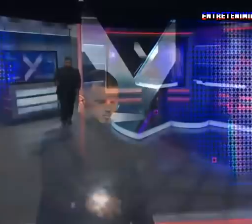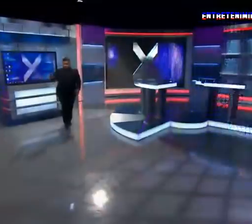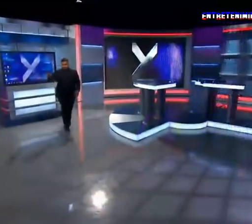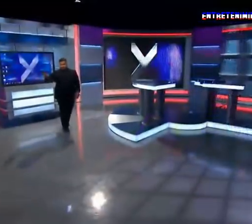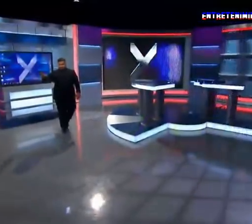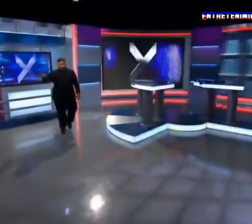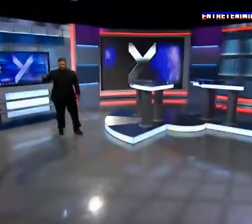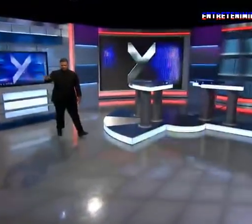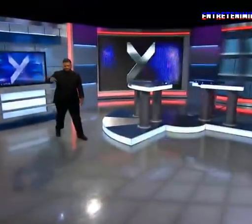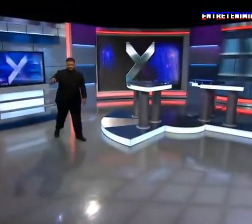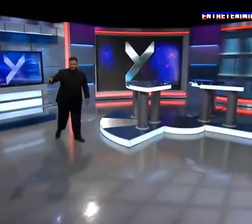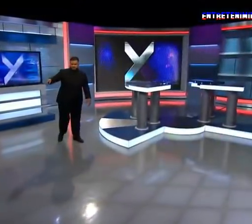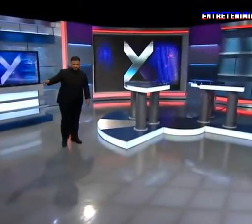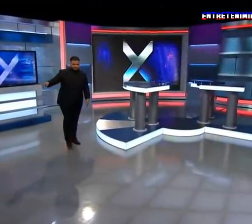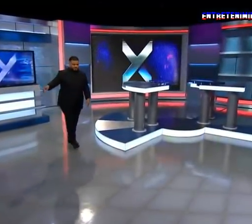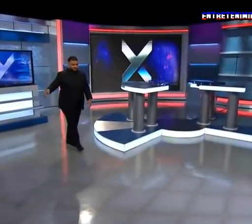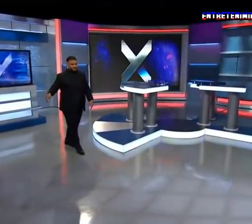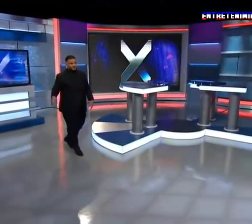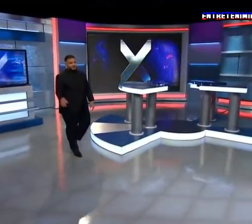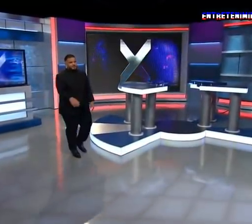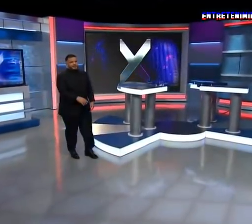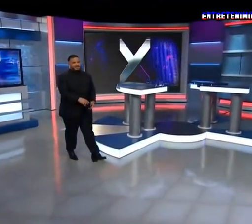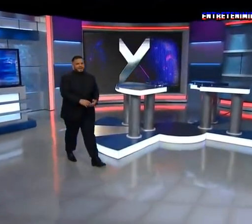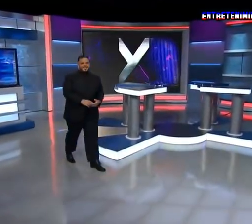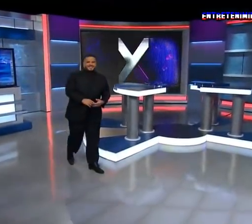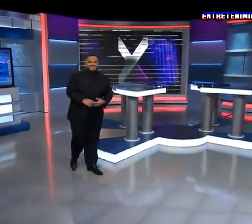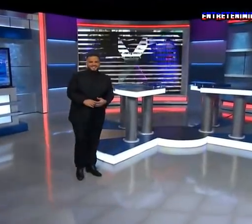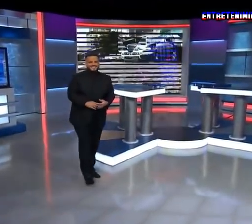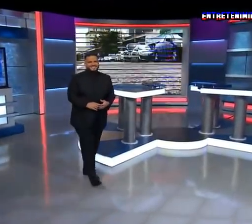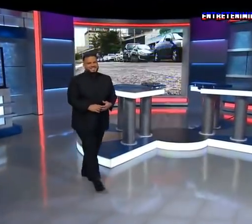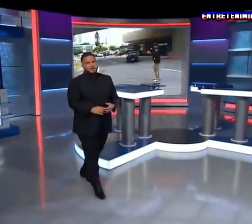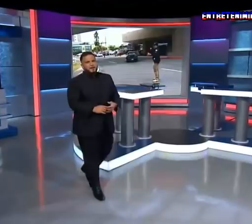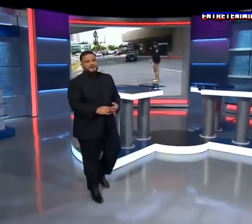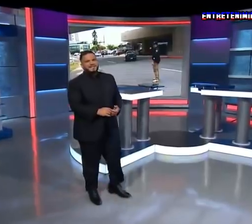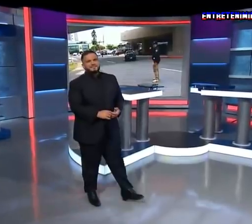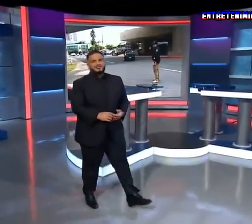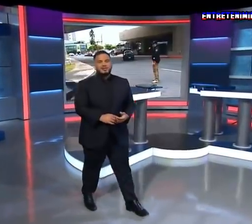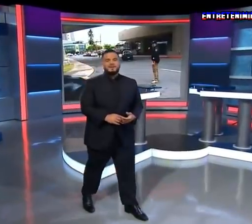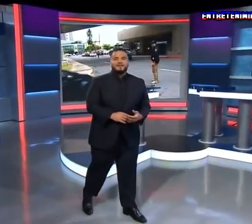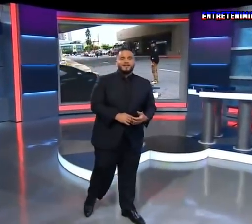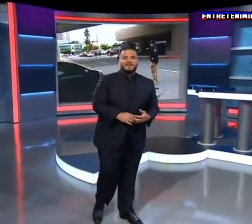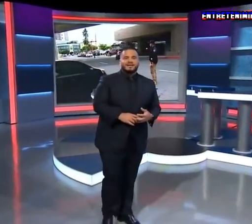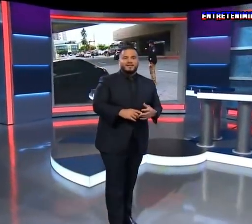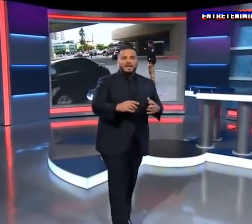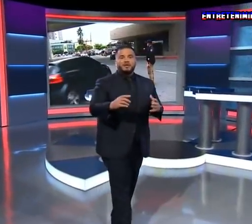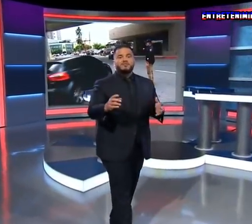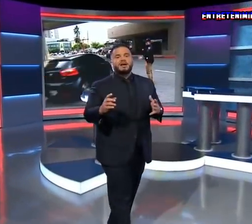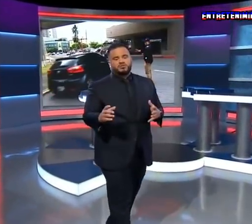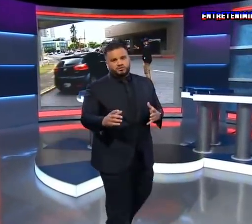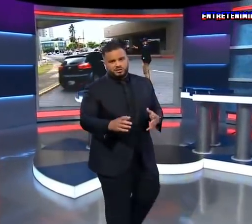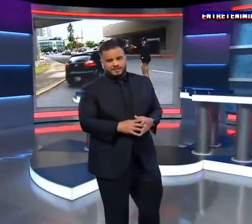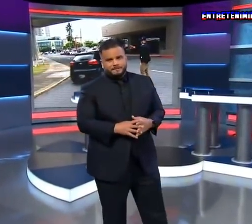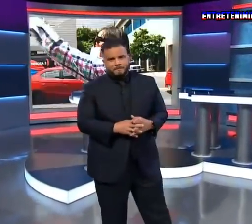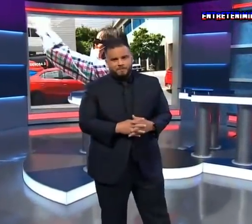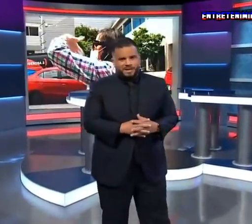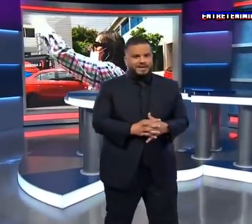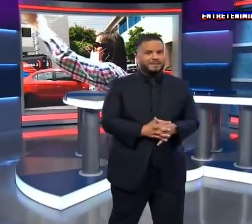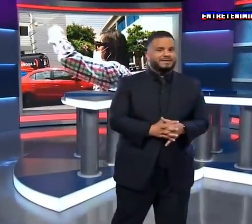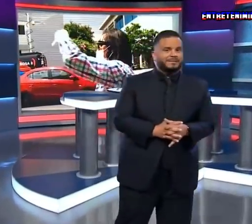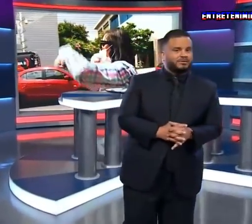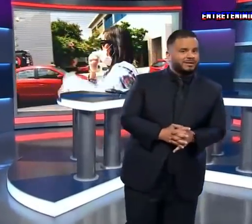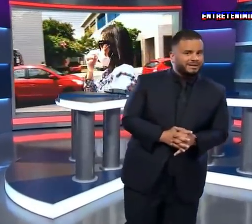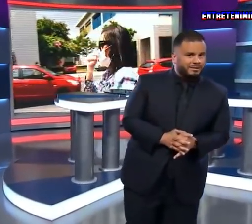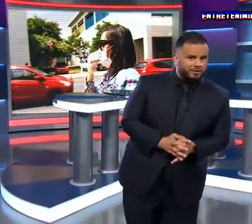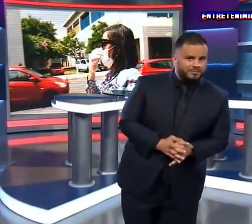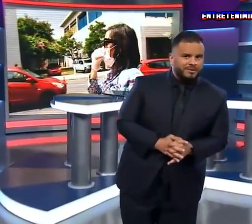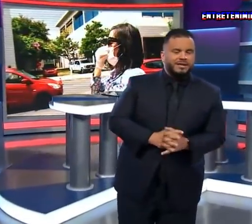Cada día, ya vimos por si acaso Valeria y su próxima historia. Cada día, miles de personas viven en un viacrucis en